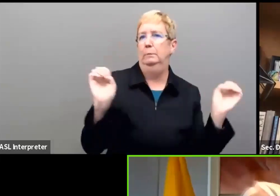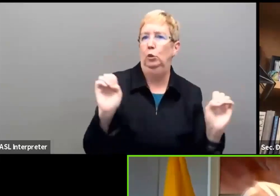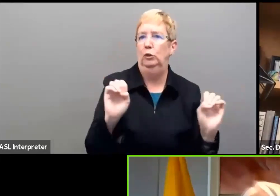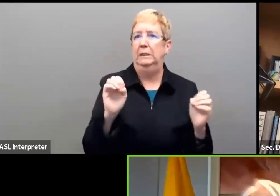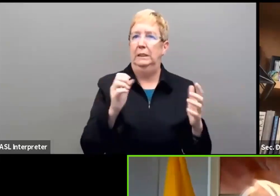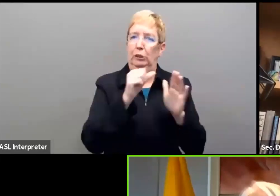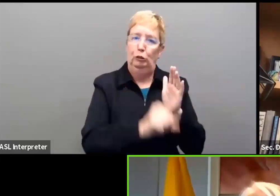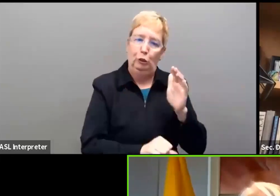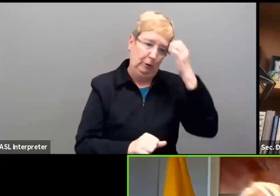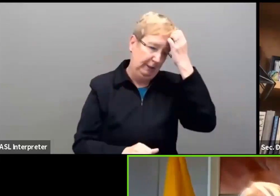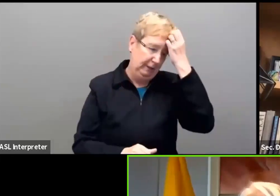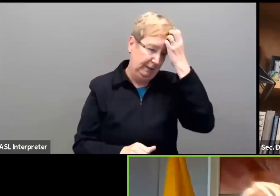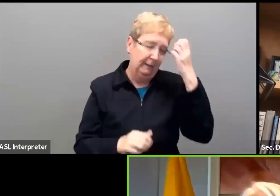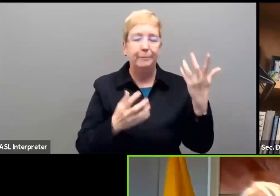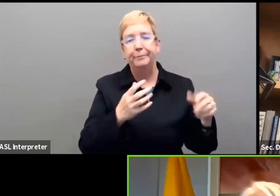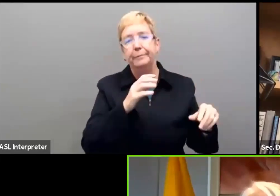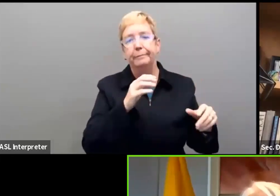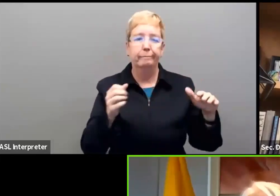y posponiendo